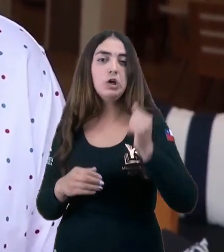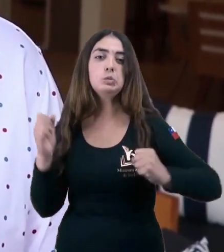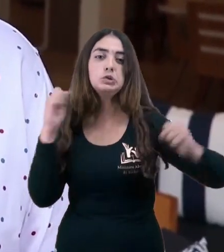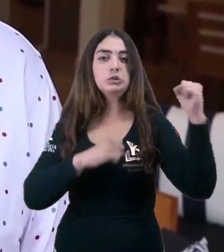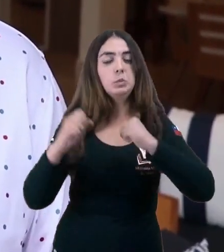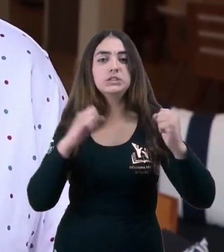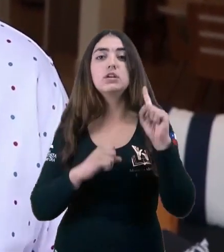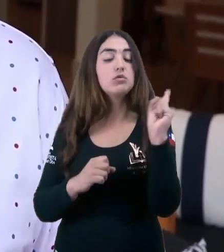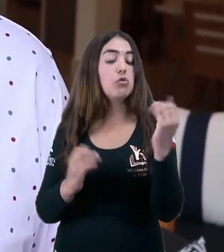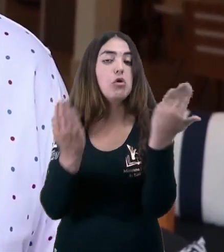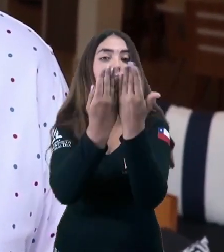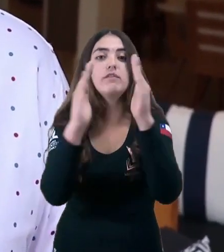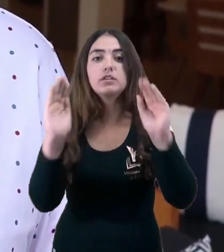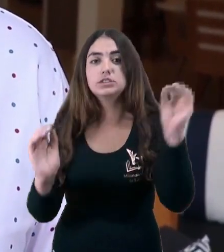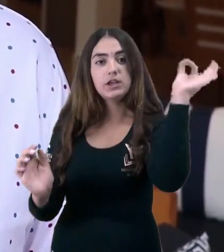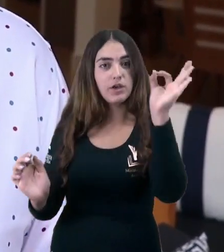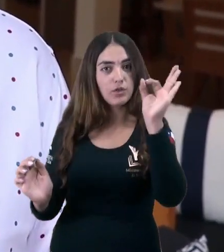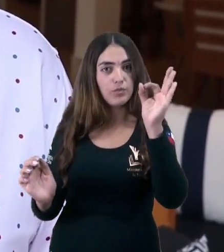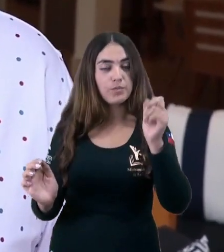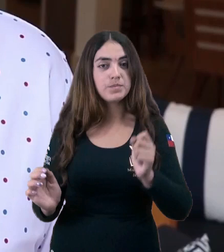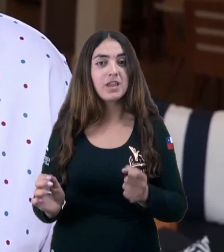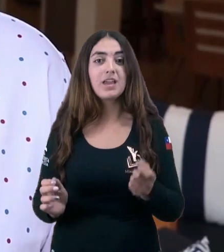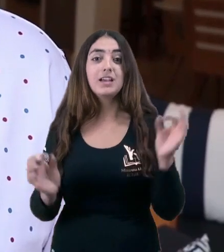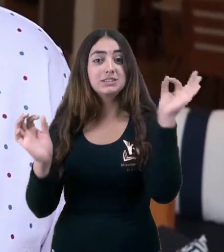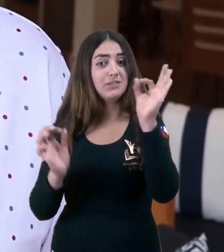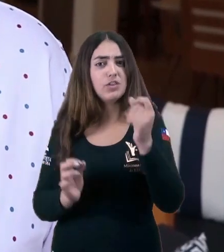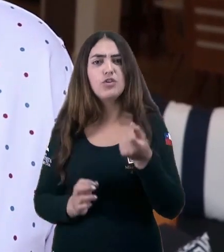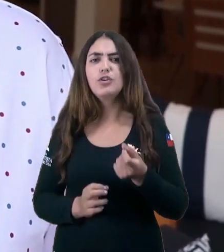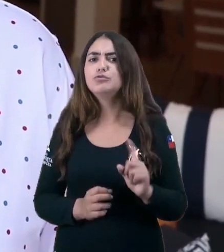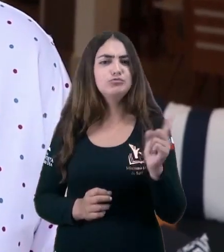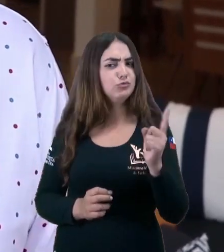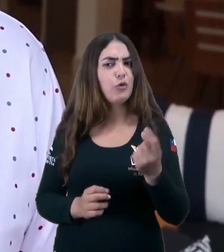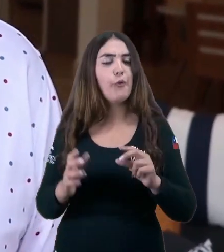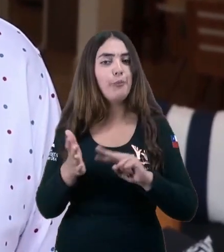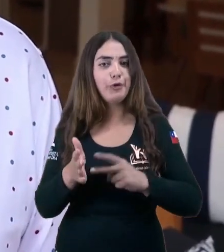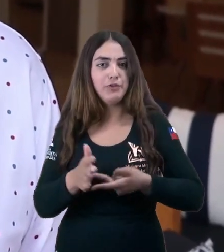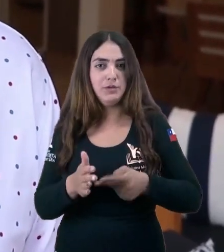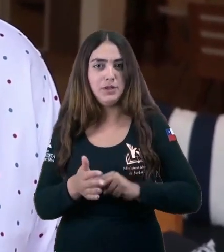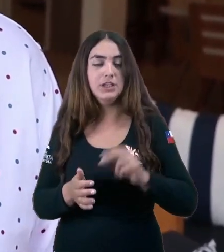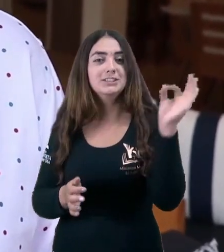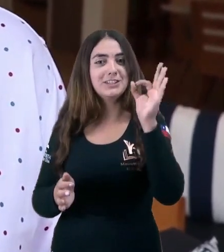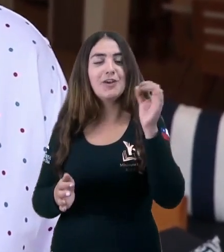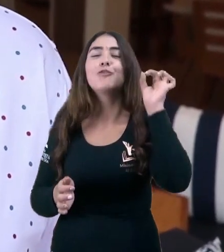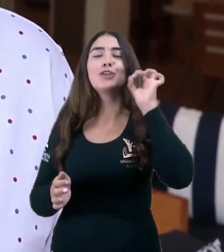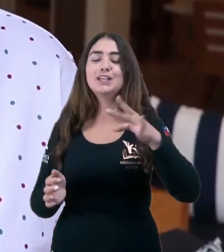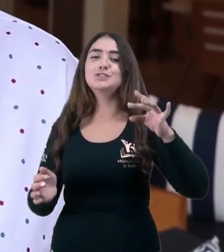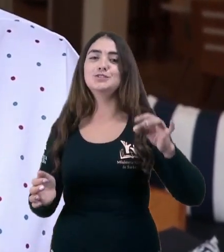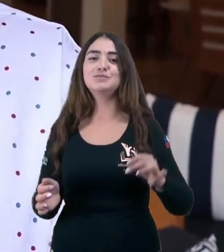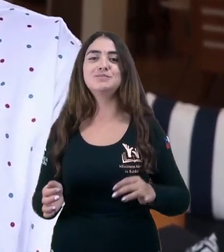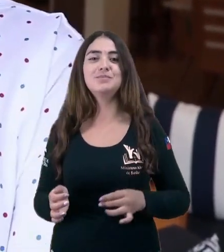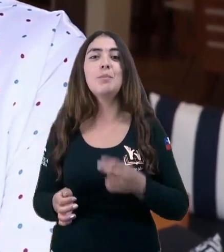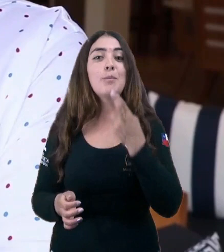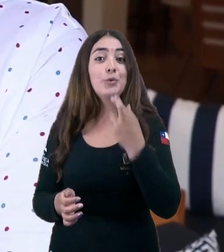empresa no abrirá los sábados. El sábado nunca fue el problema. El sábado es una bendición,